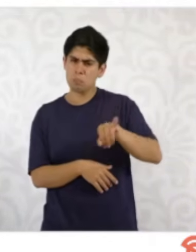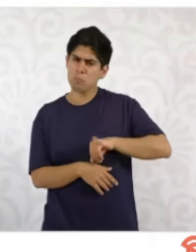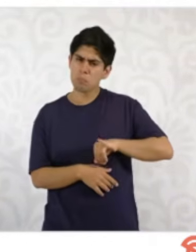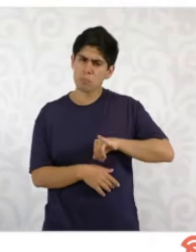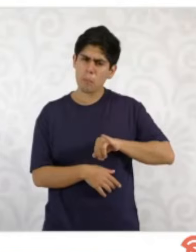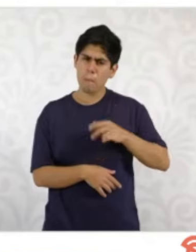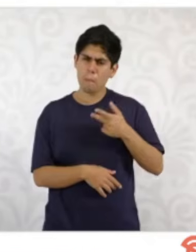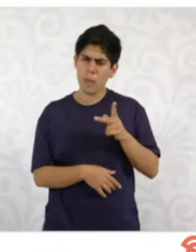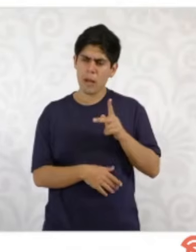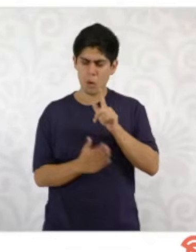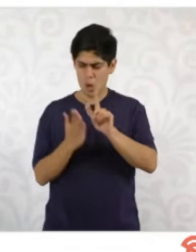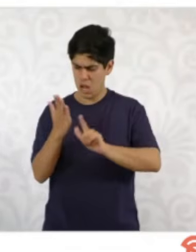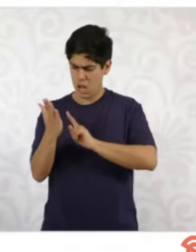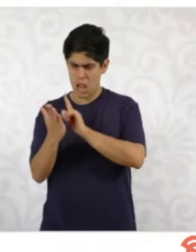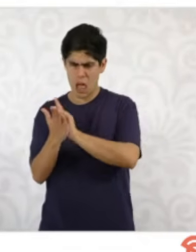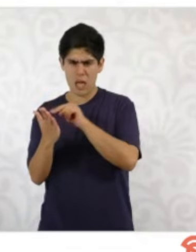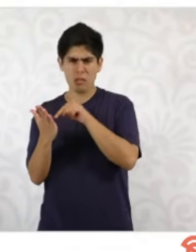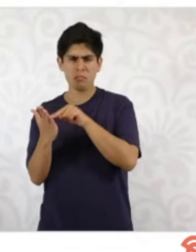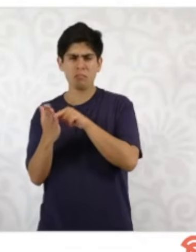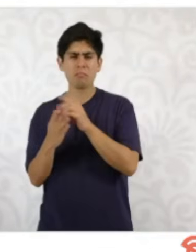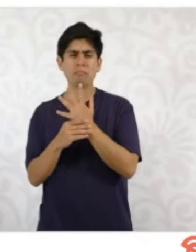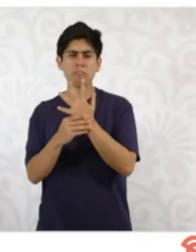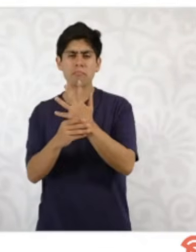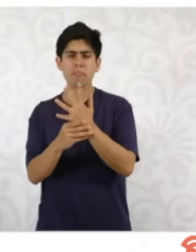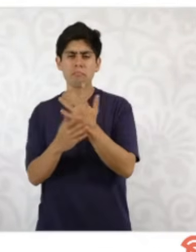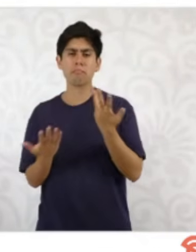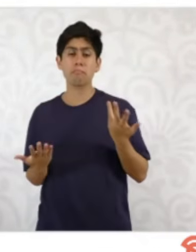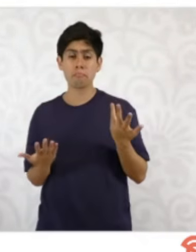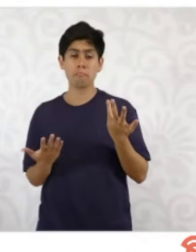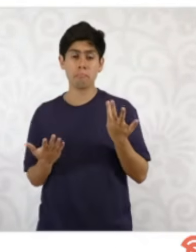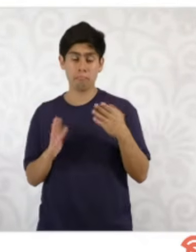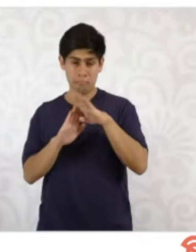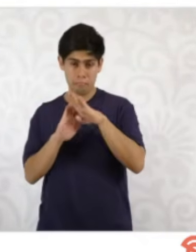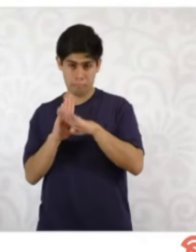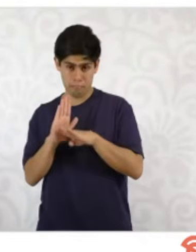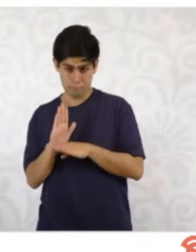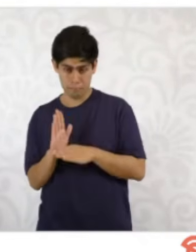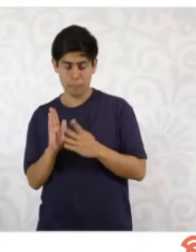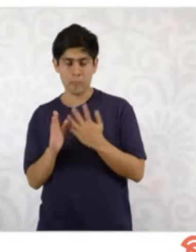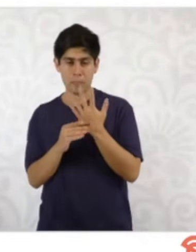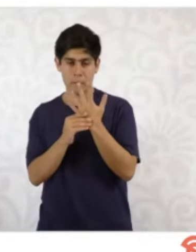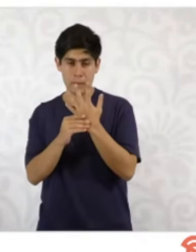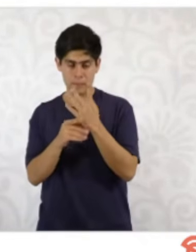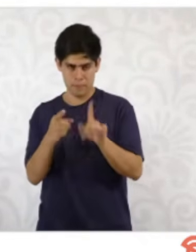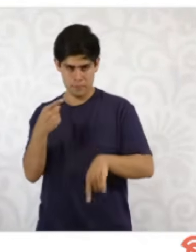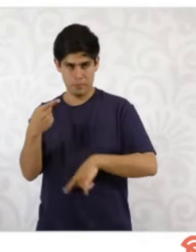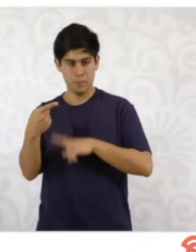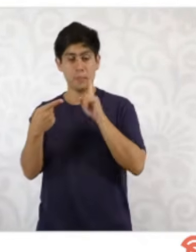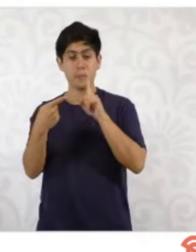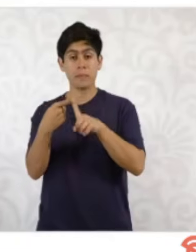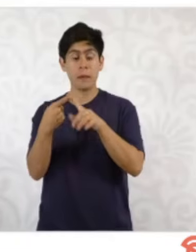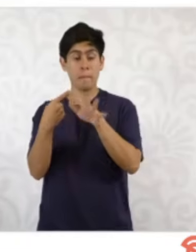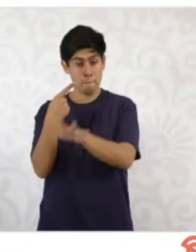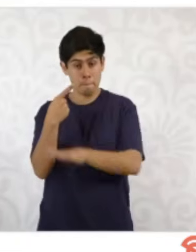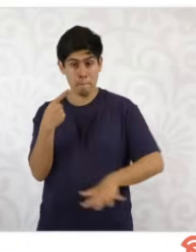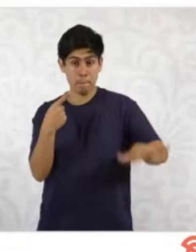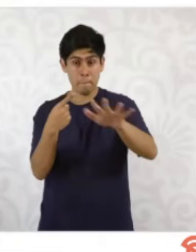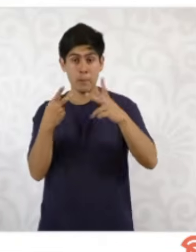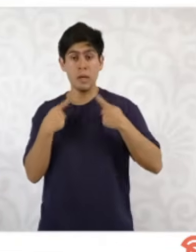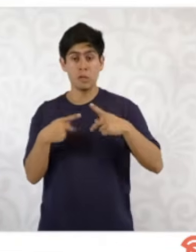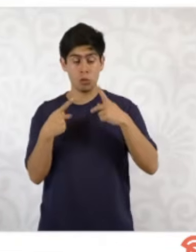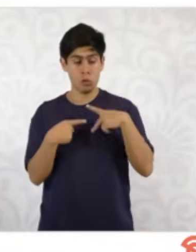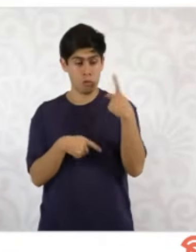Hay que meterse a entender esto. Primero, el derecho de la audiencia es recibir información veraz y